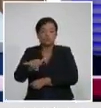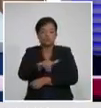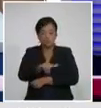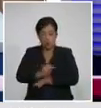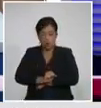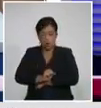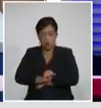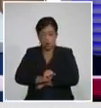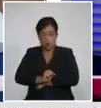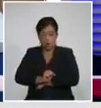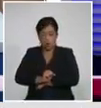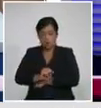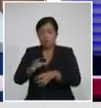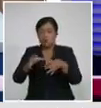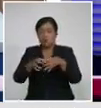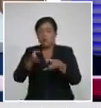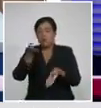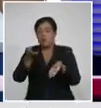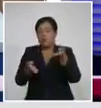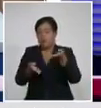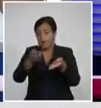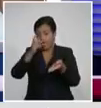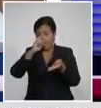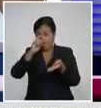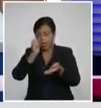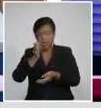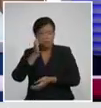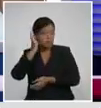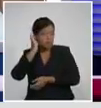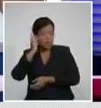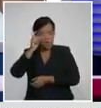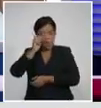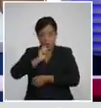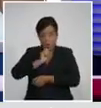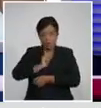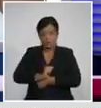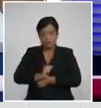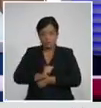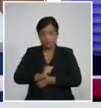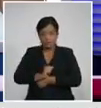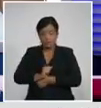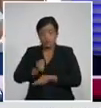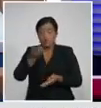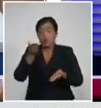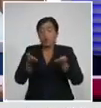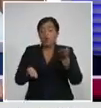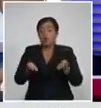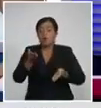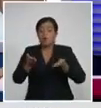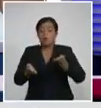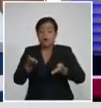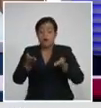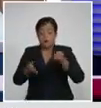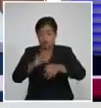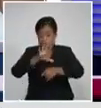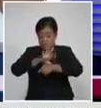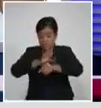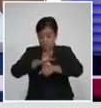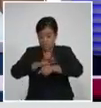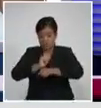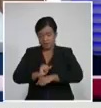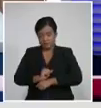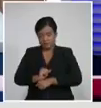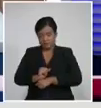grupos que sean comparables en edad, sexo, raza, ¿no? Y comparo la incidencia de la enfermedad en con respecto a este.